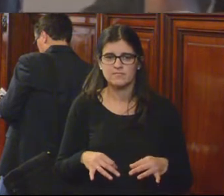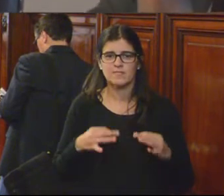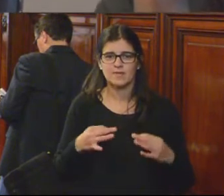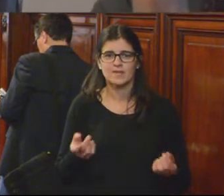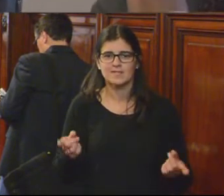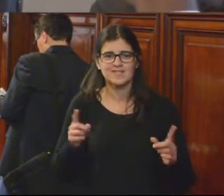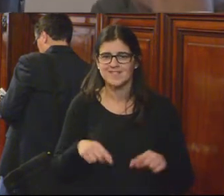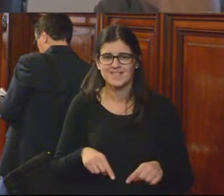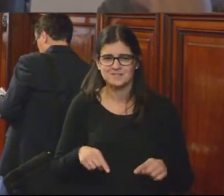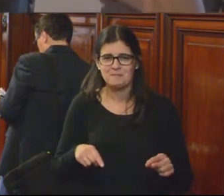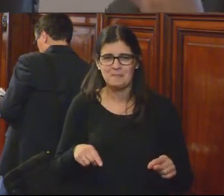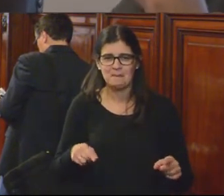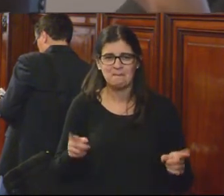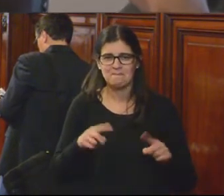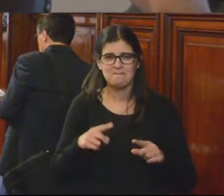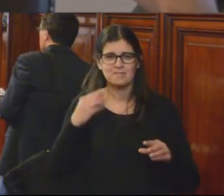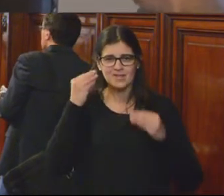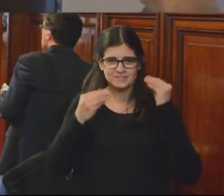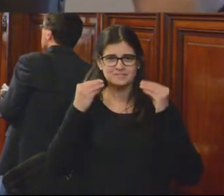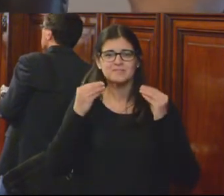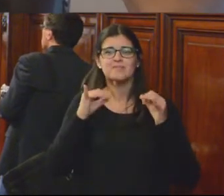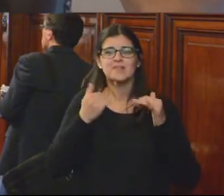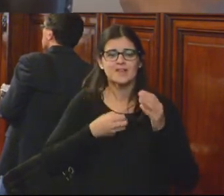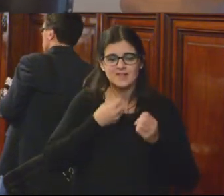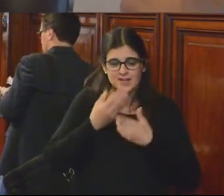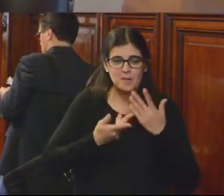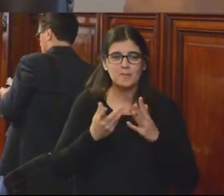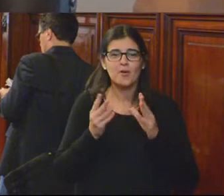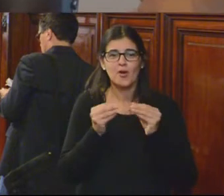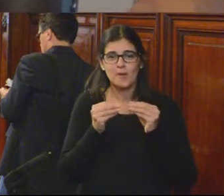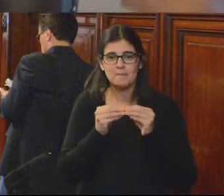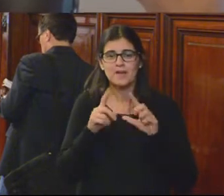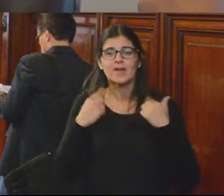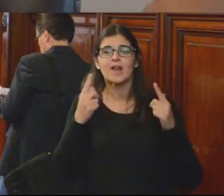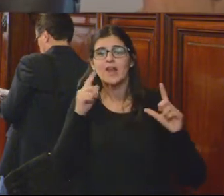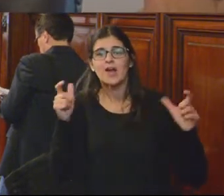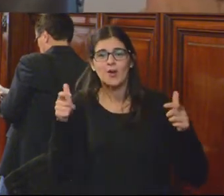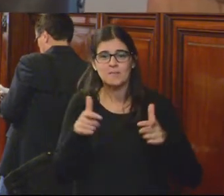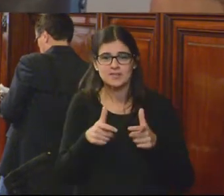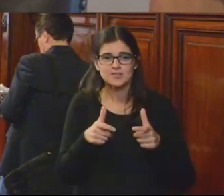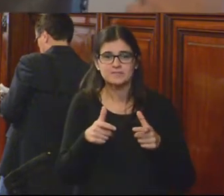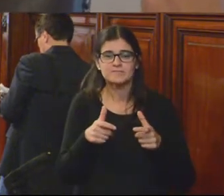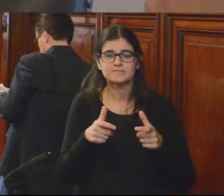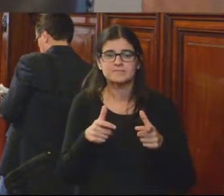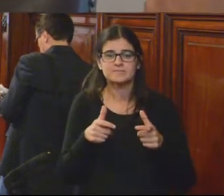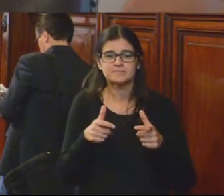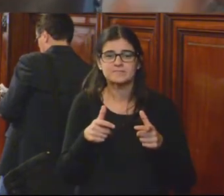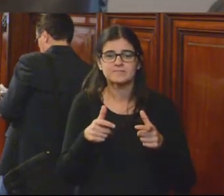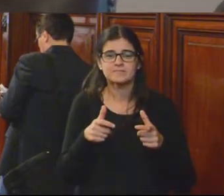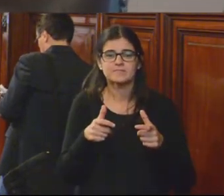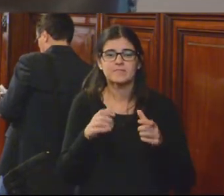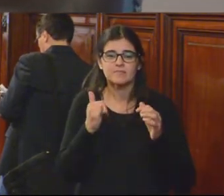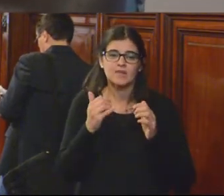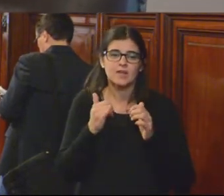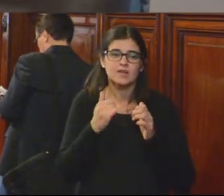retomando alguna de estas preocupaciones expresadas por mis colegas, la Comisión ha acompañado con